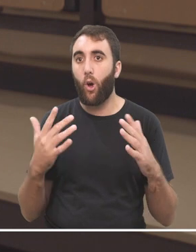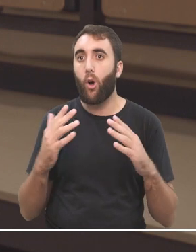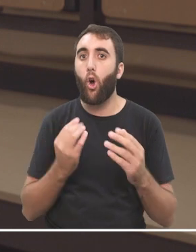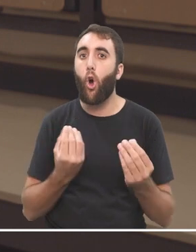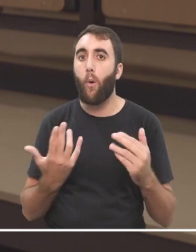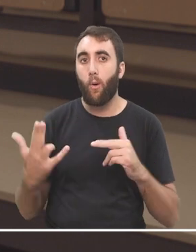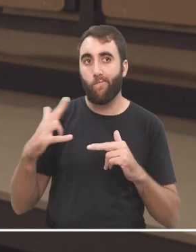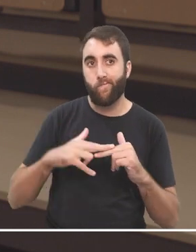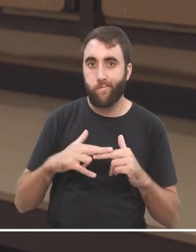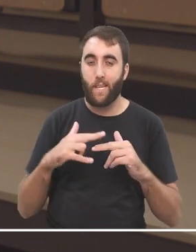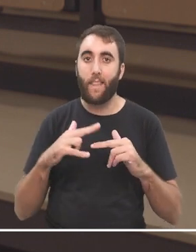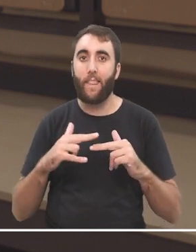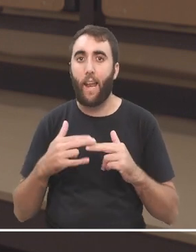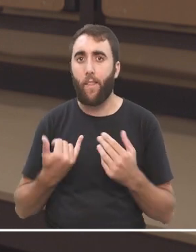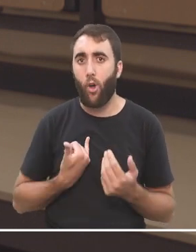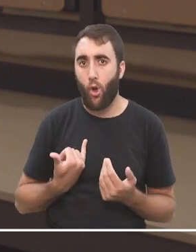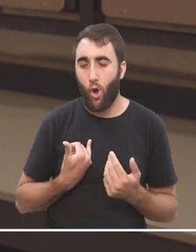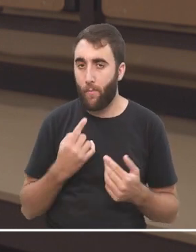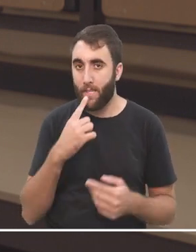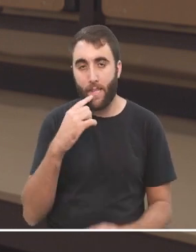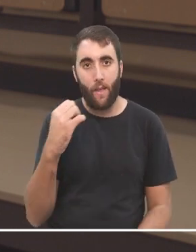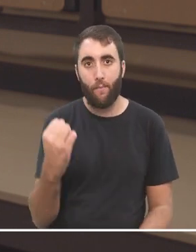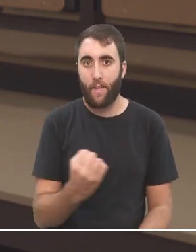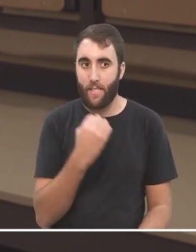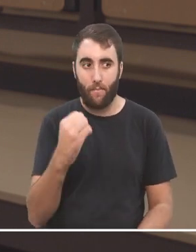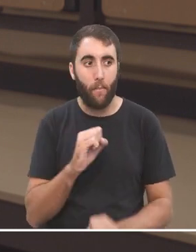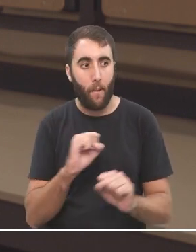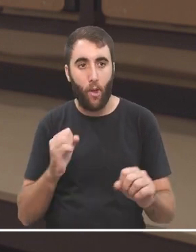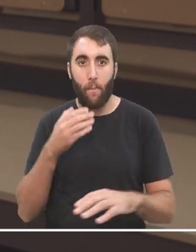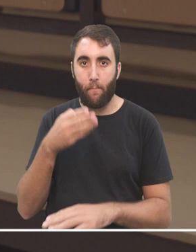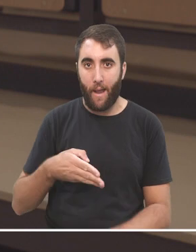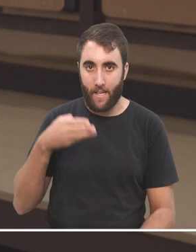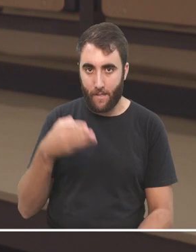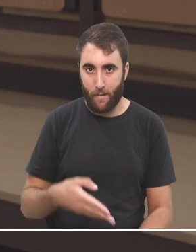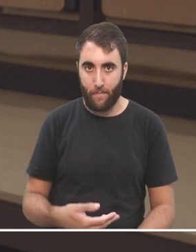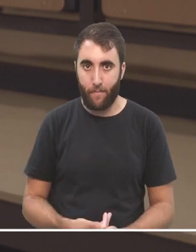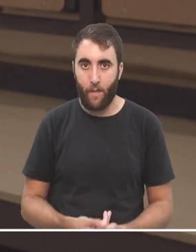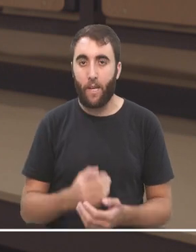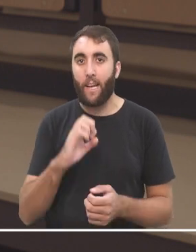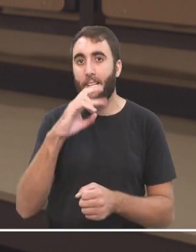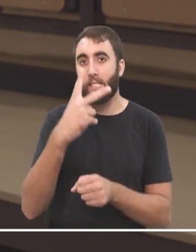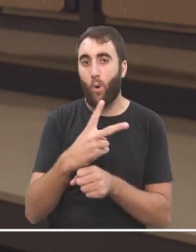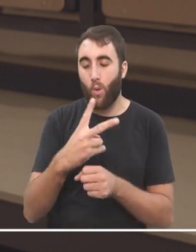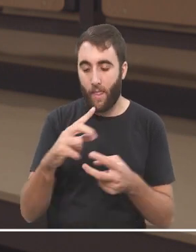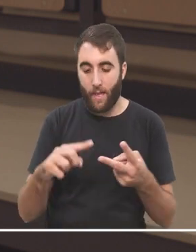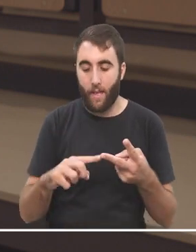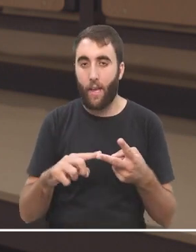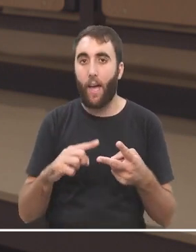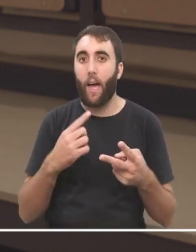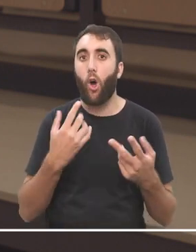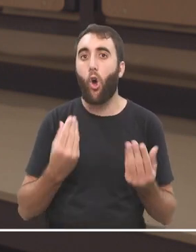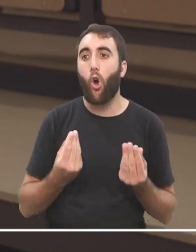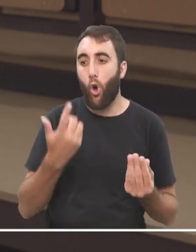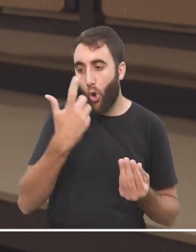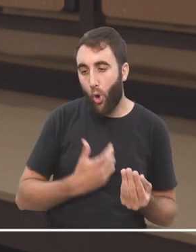red. Tener conexión a Internet es imprescindible para poder participar. La segunda es la